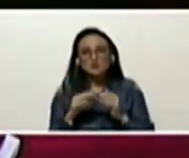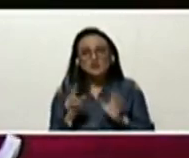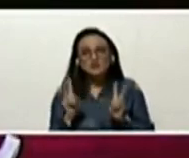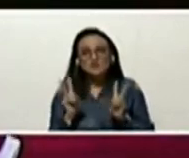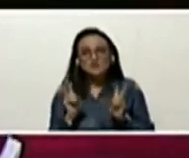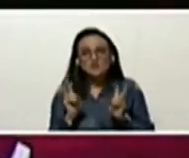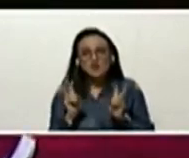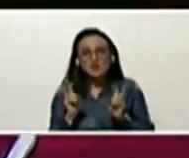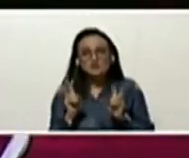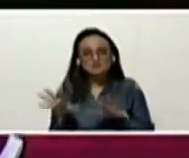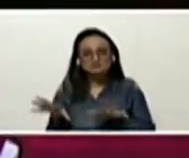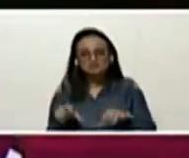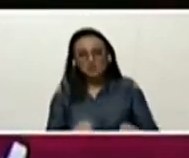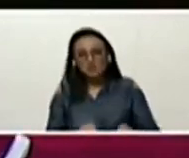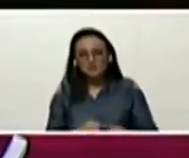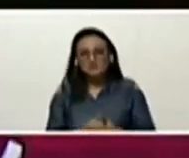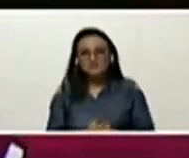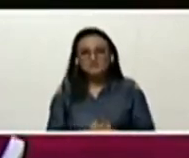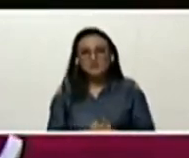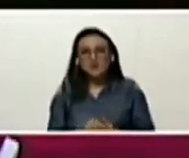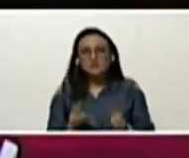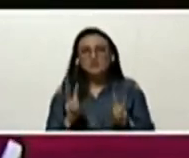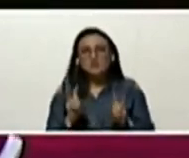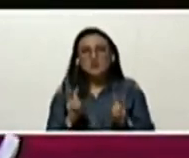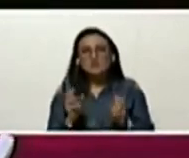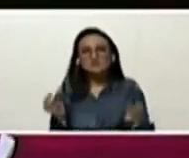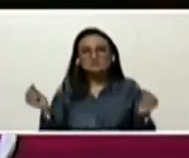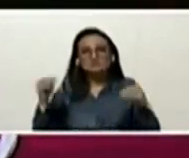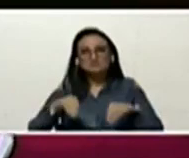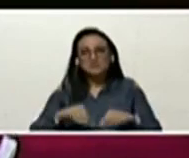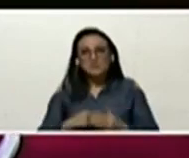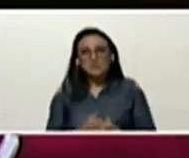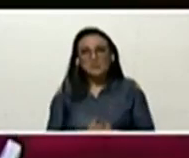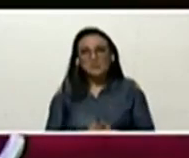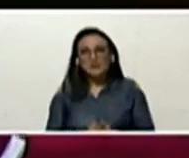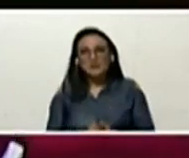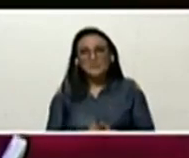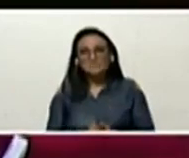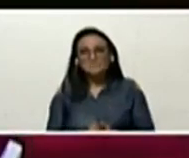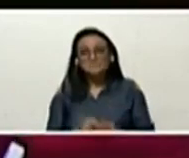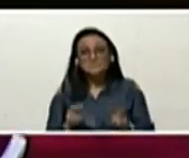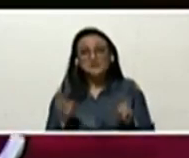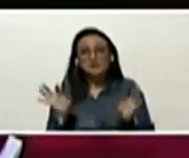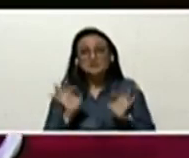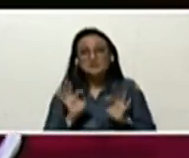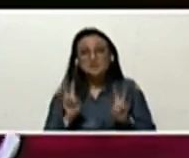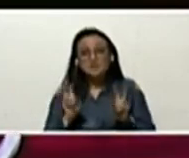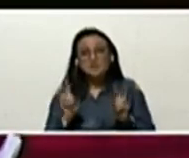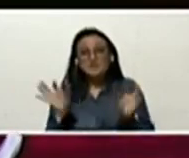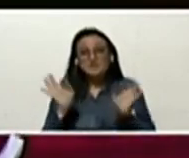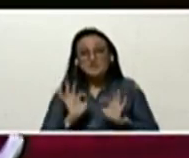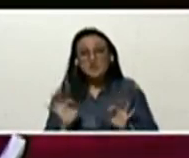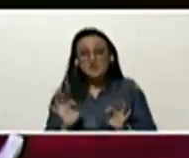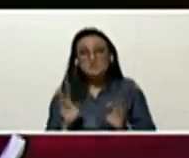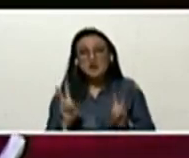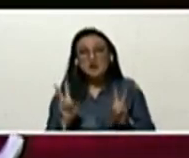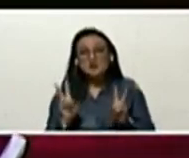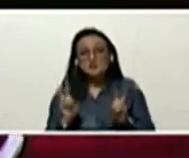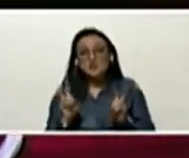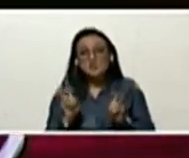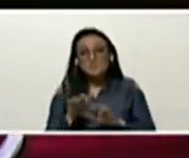nuevas hegemonías, nuevos consensos, nuevos elementos, nuevas